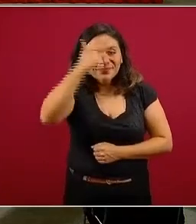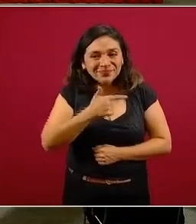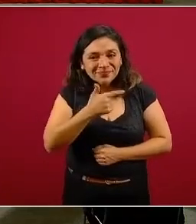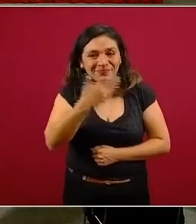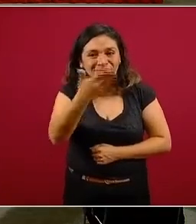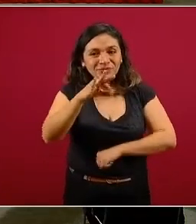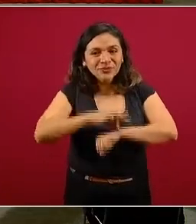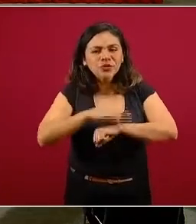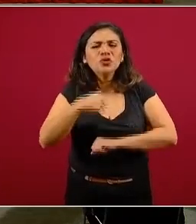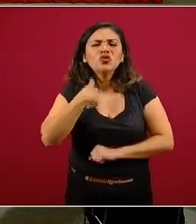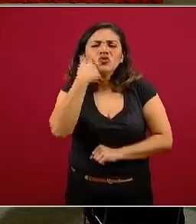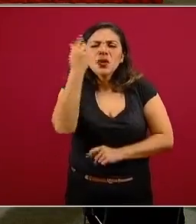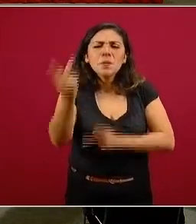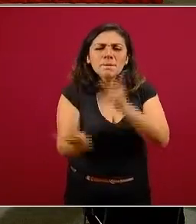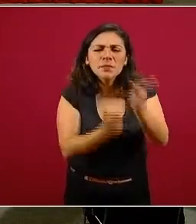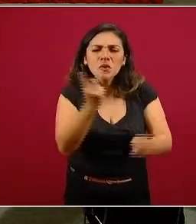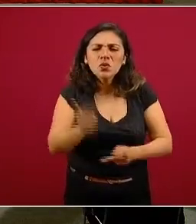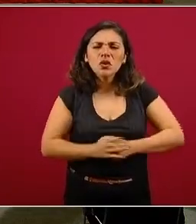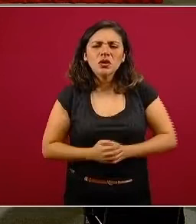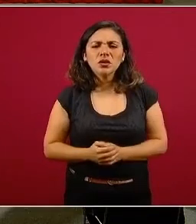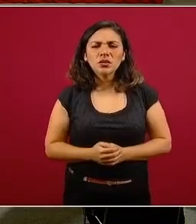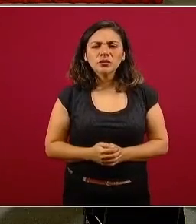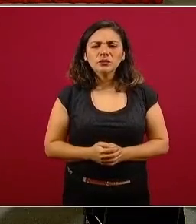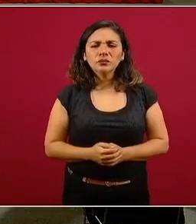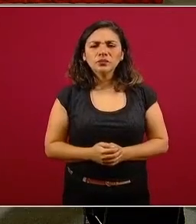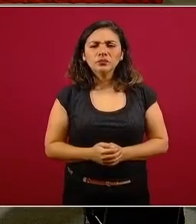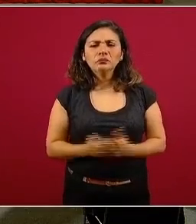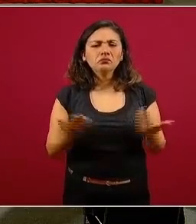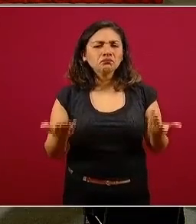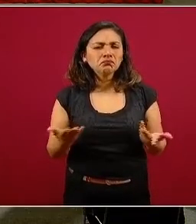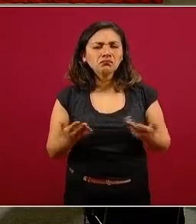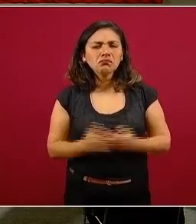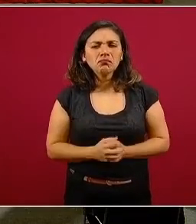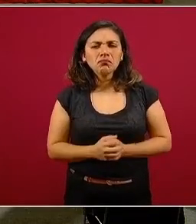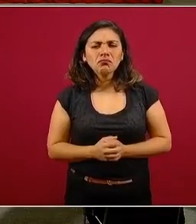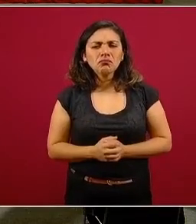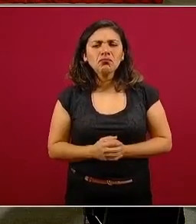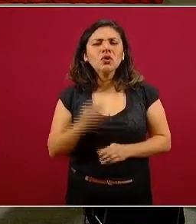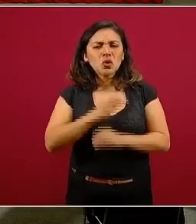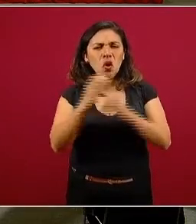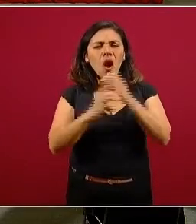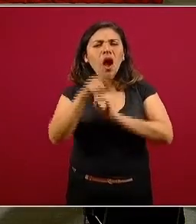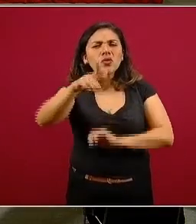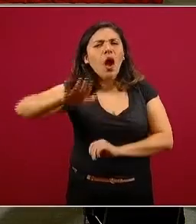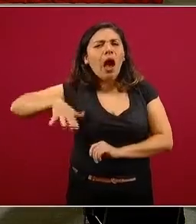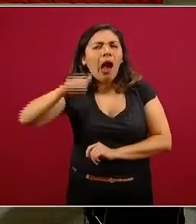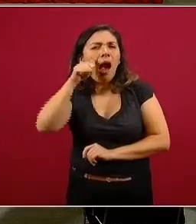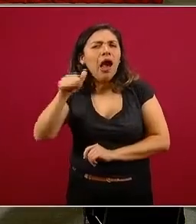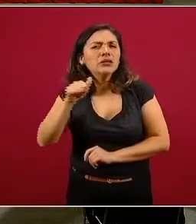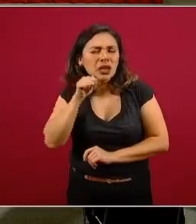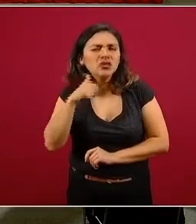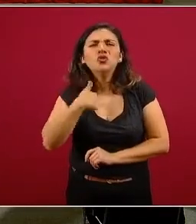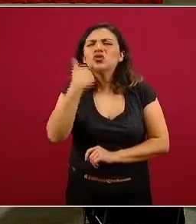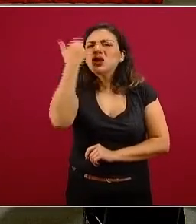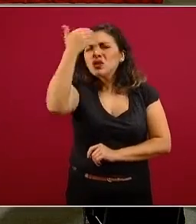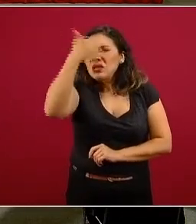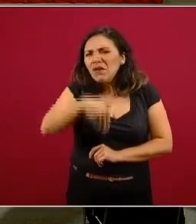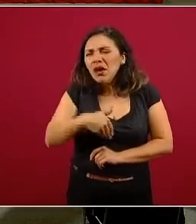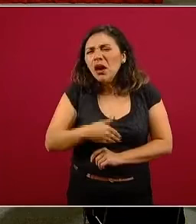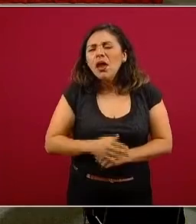doctor. Quisiera preguntarle sobre algunas cuestiones que dijo ayer. Lo que quería saber